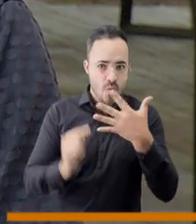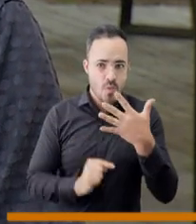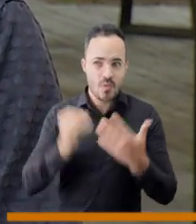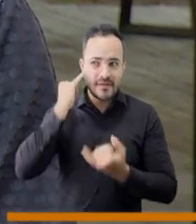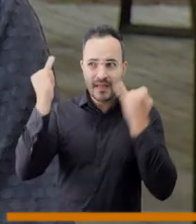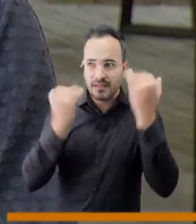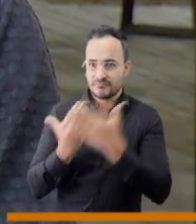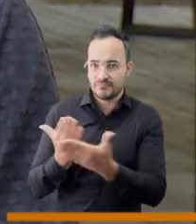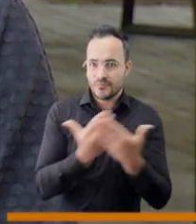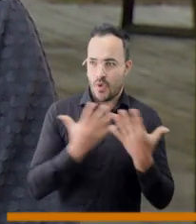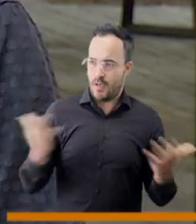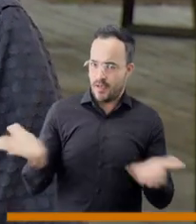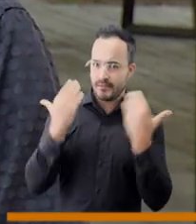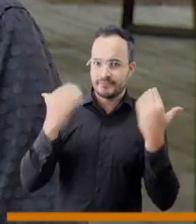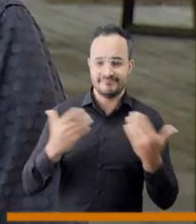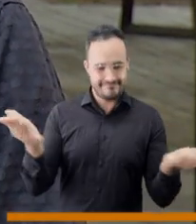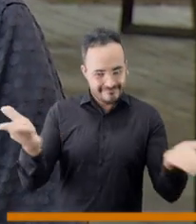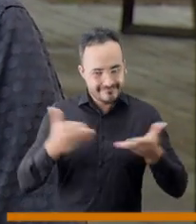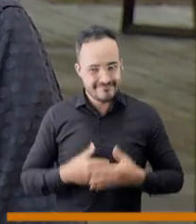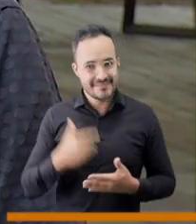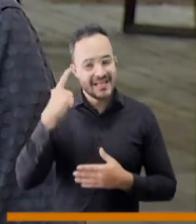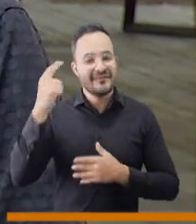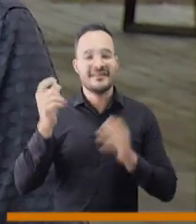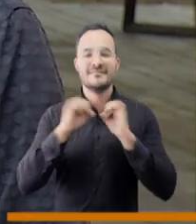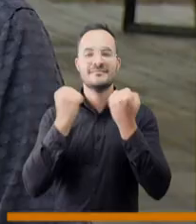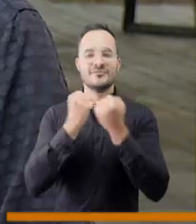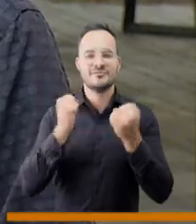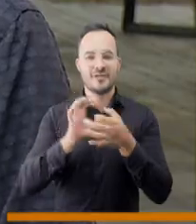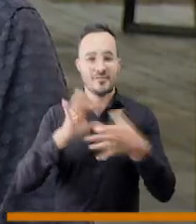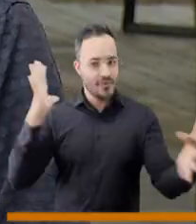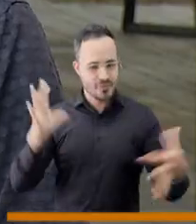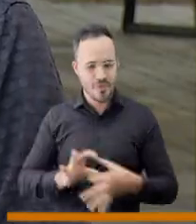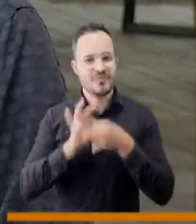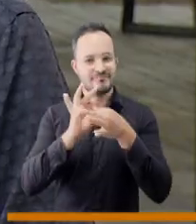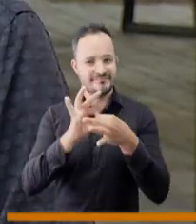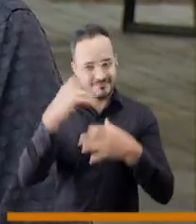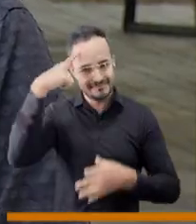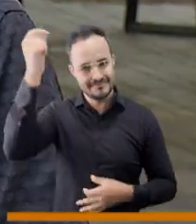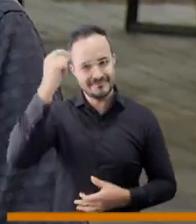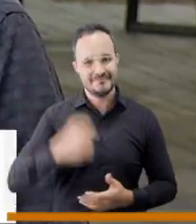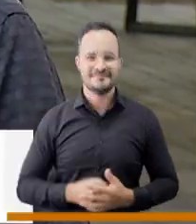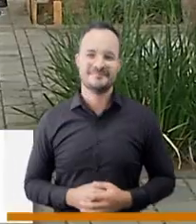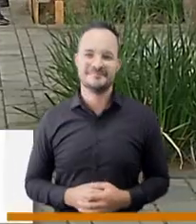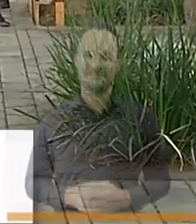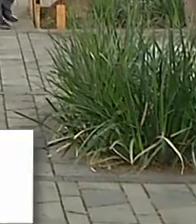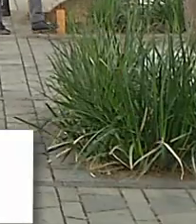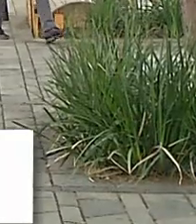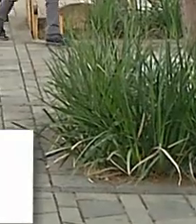habilidades e ideas nuevas. Bienvenidos todos, porque el consejo somos tú y yo.